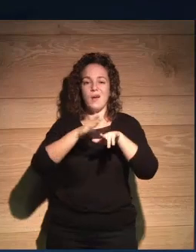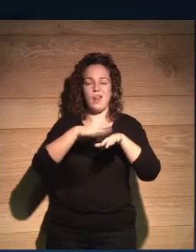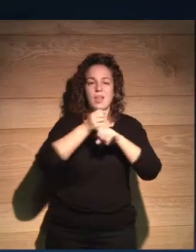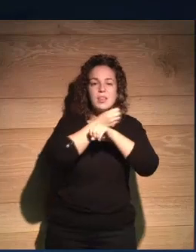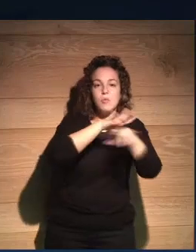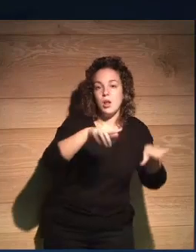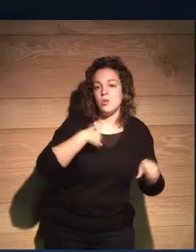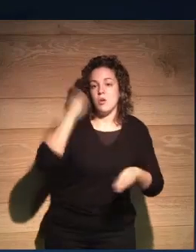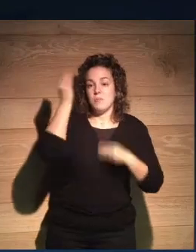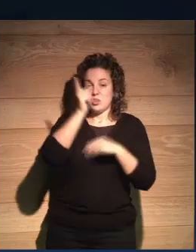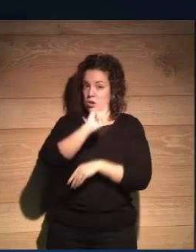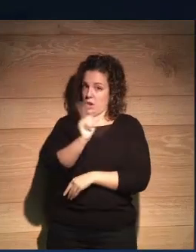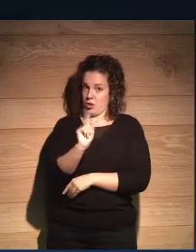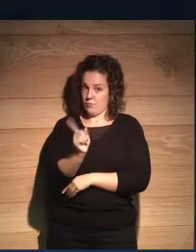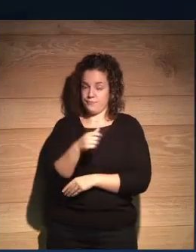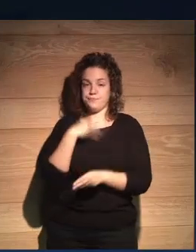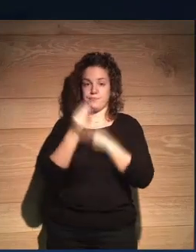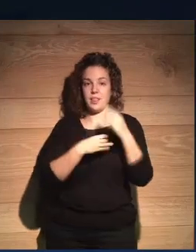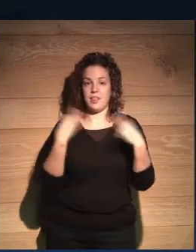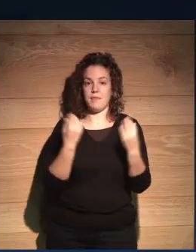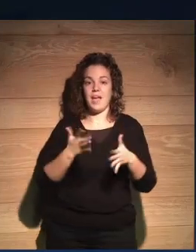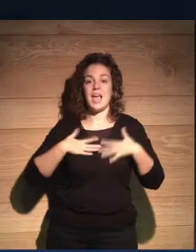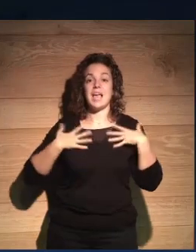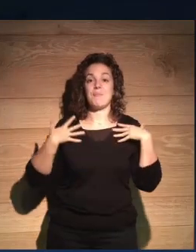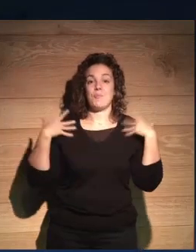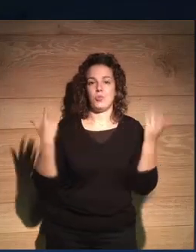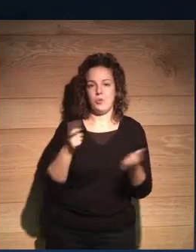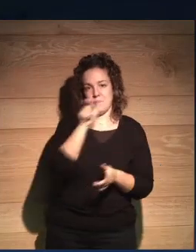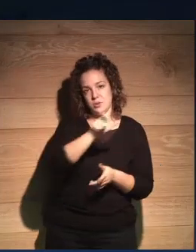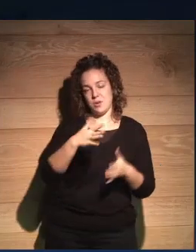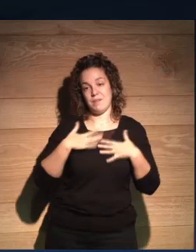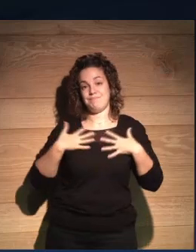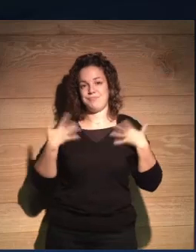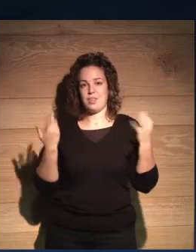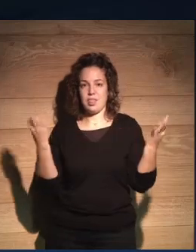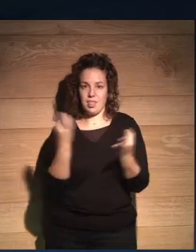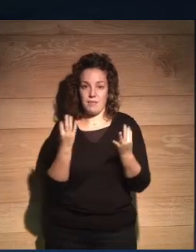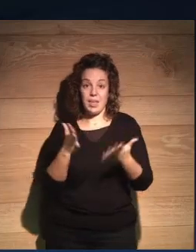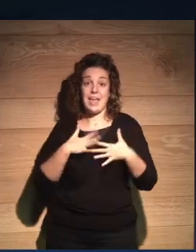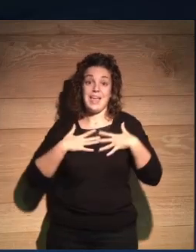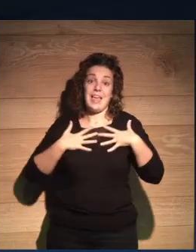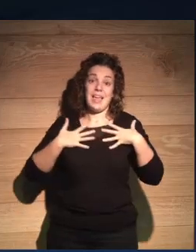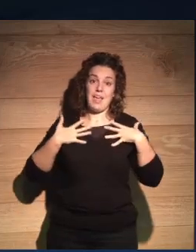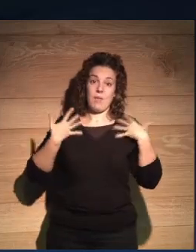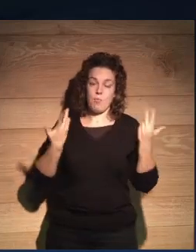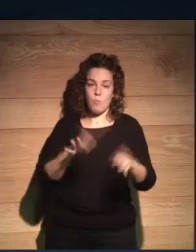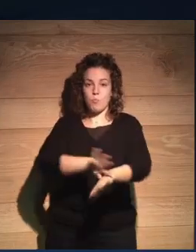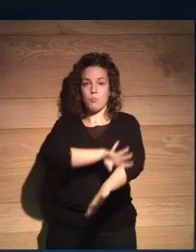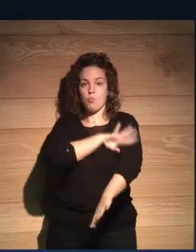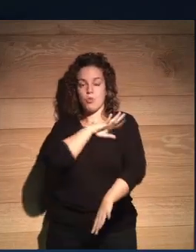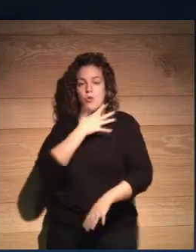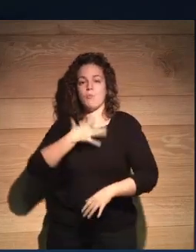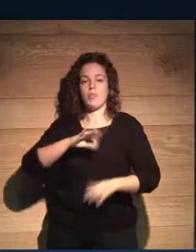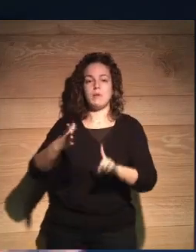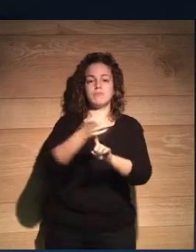creo que no. Yo creo que lo que se debe hacer es emocionar a la gente. Y entonces la emoción la puedes encontrar con